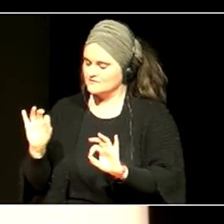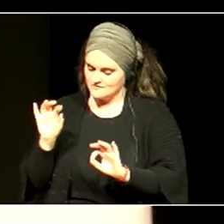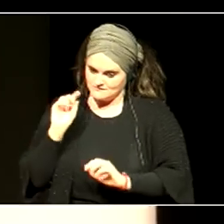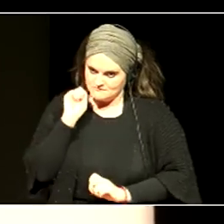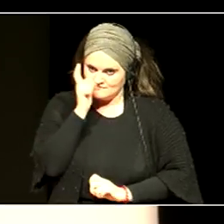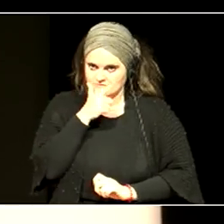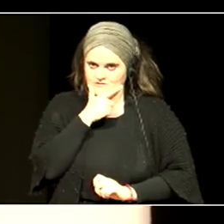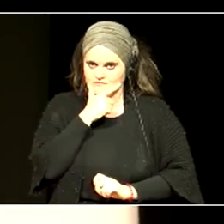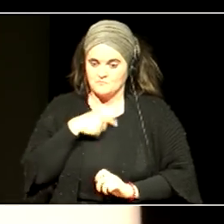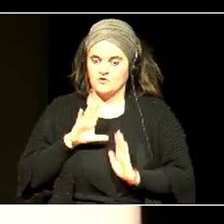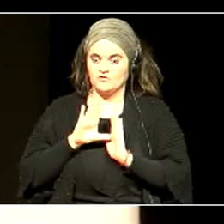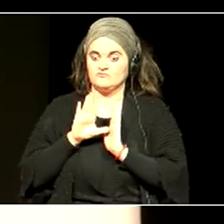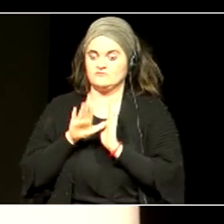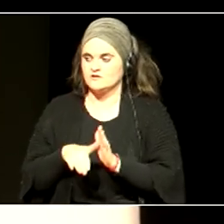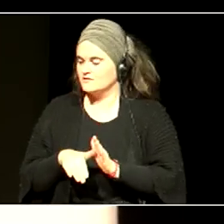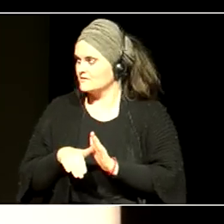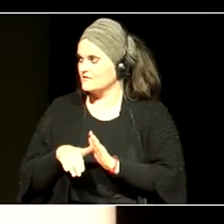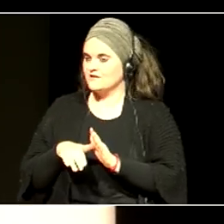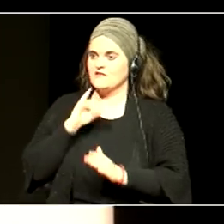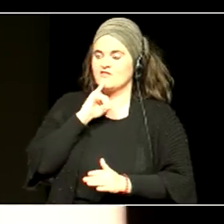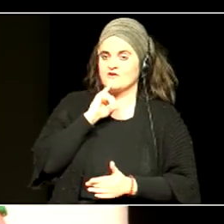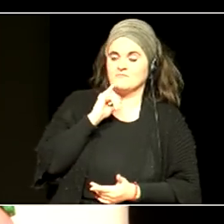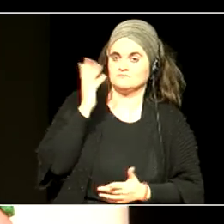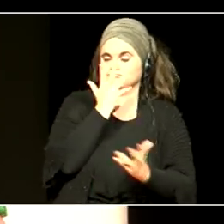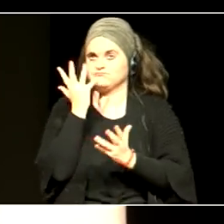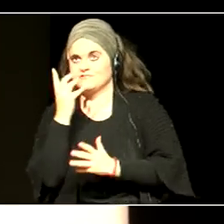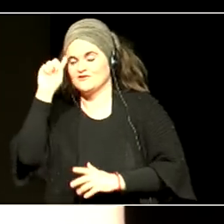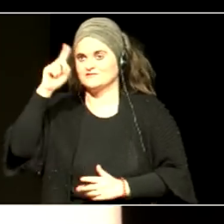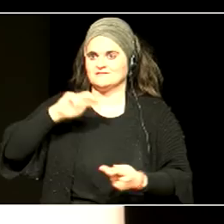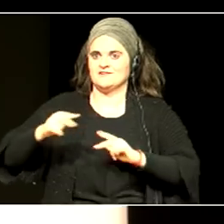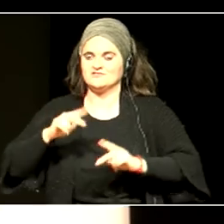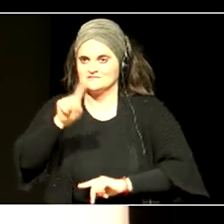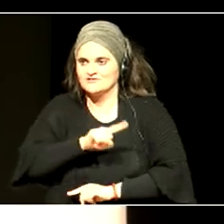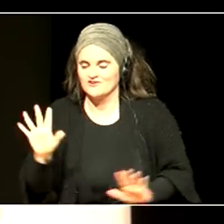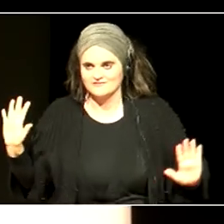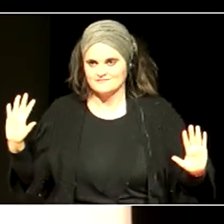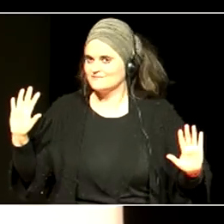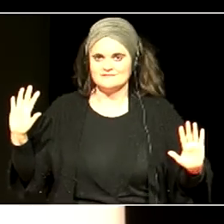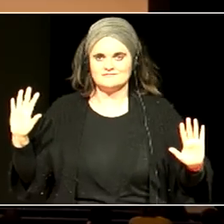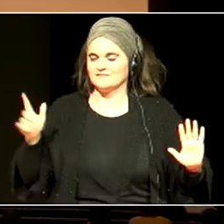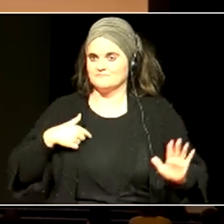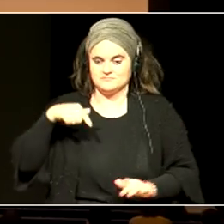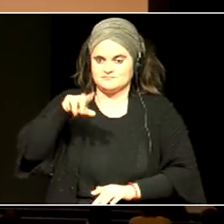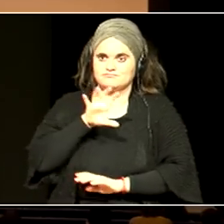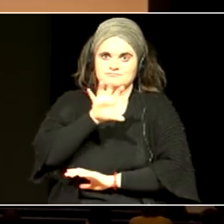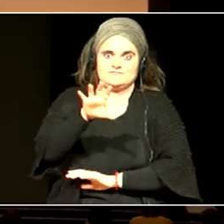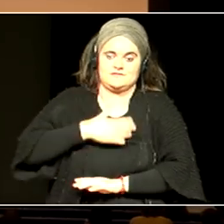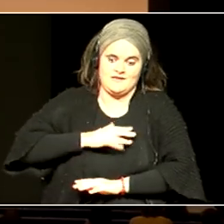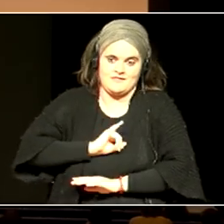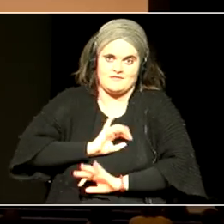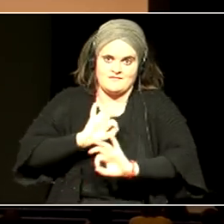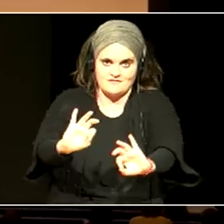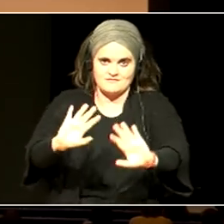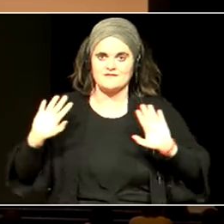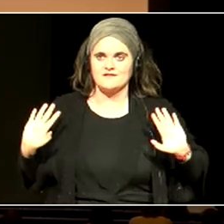como berand di hizkuntza Li b ez d itza dauda g her indos